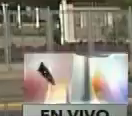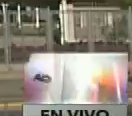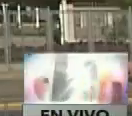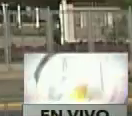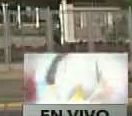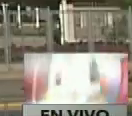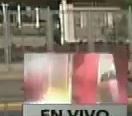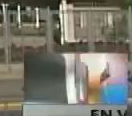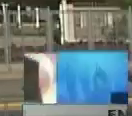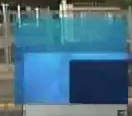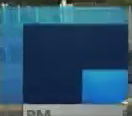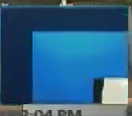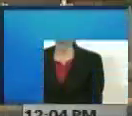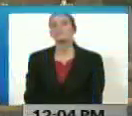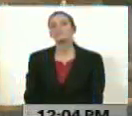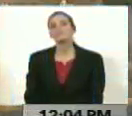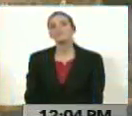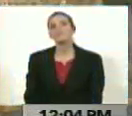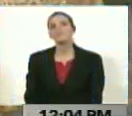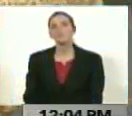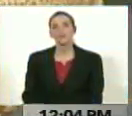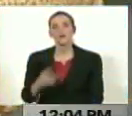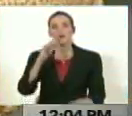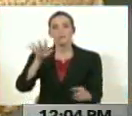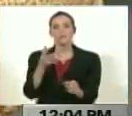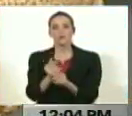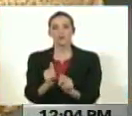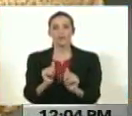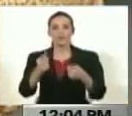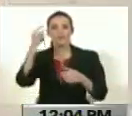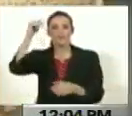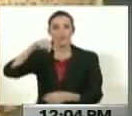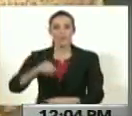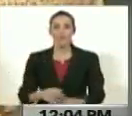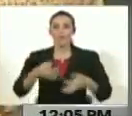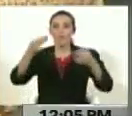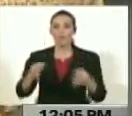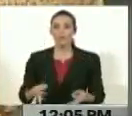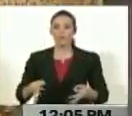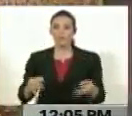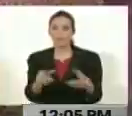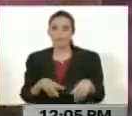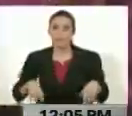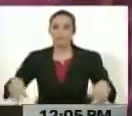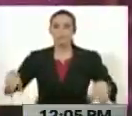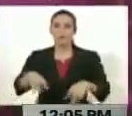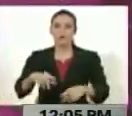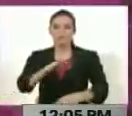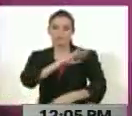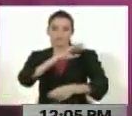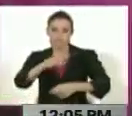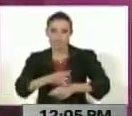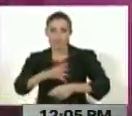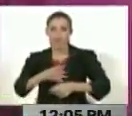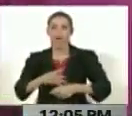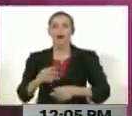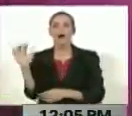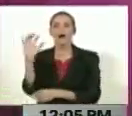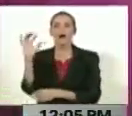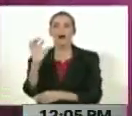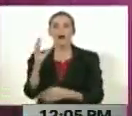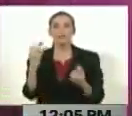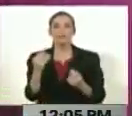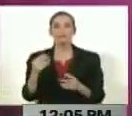para iniciar esta jornada el día de hoy, justo desde este lugar donde